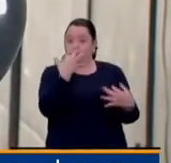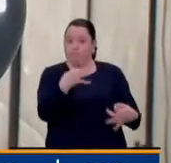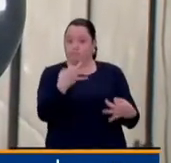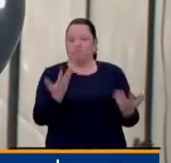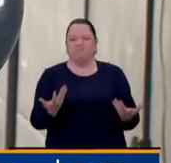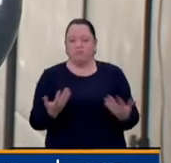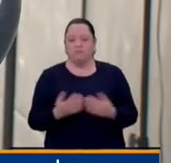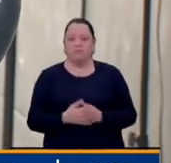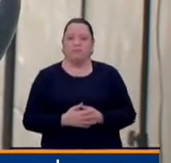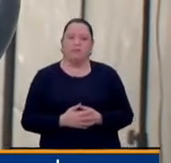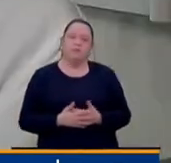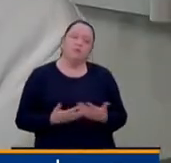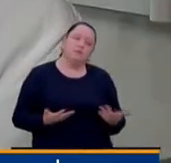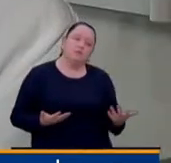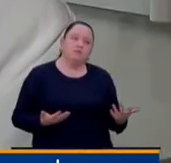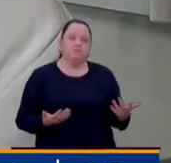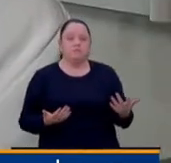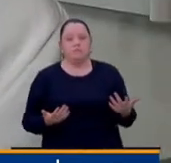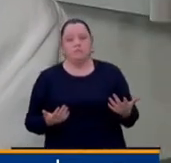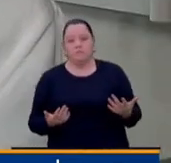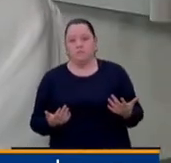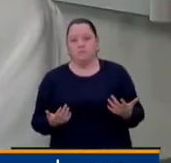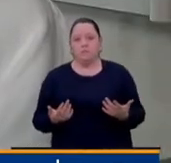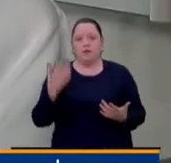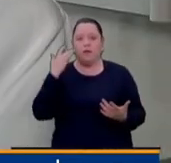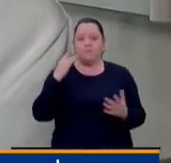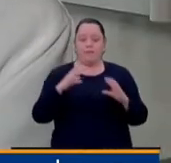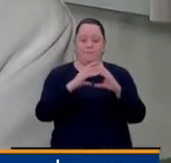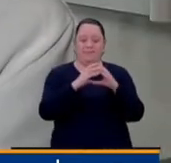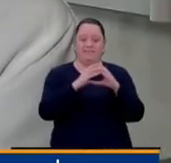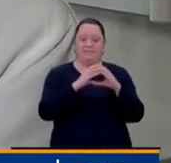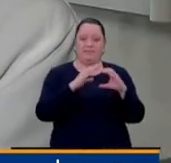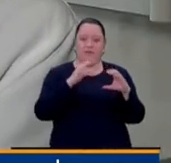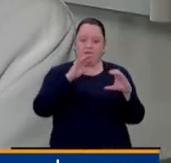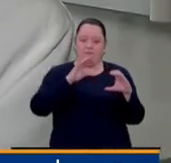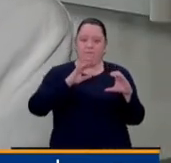se puede poner una base fija porque